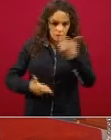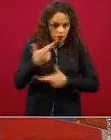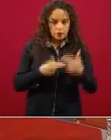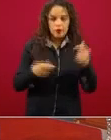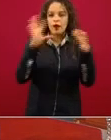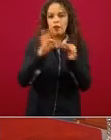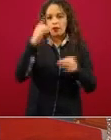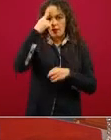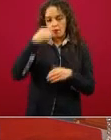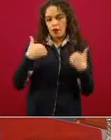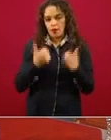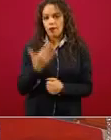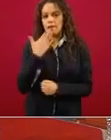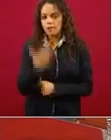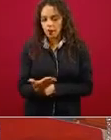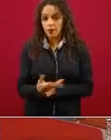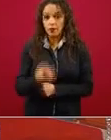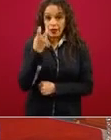este martes